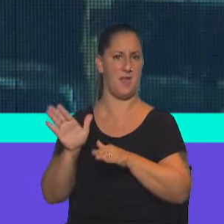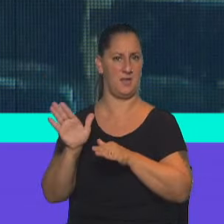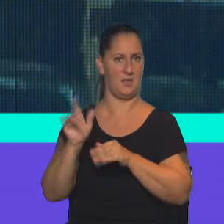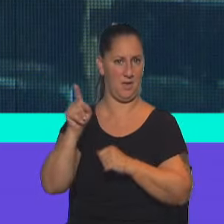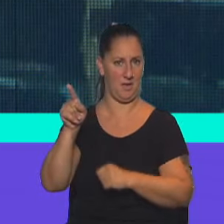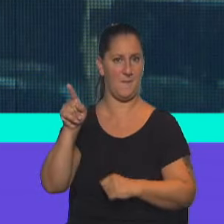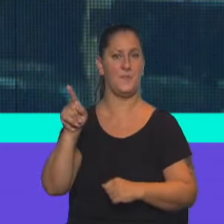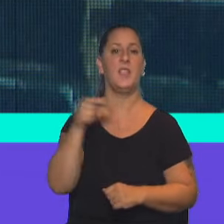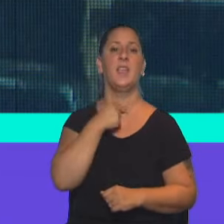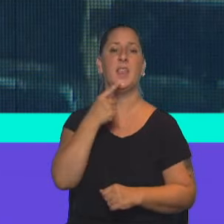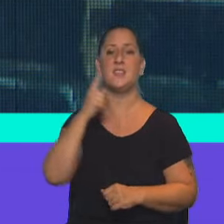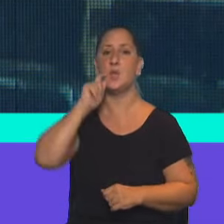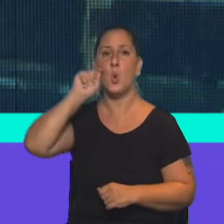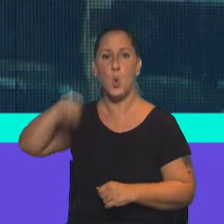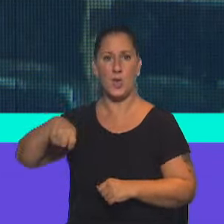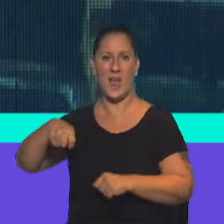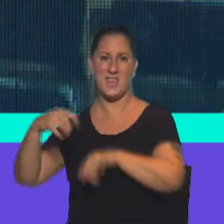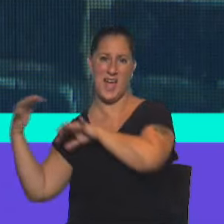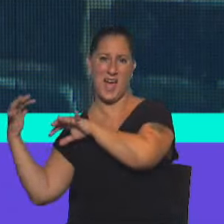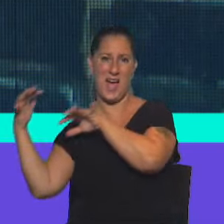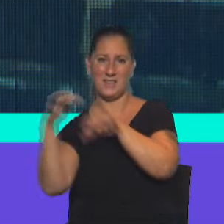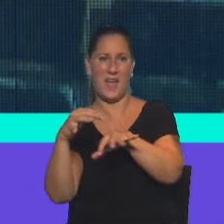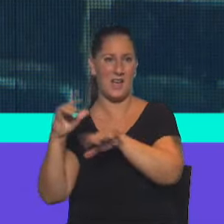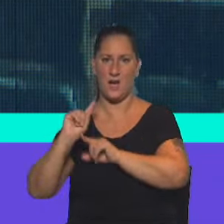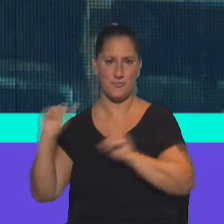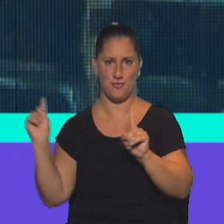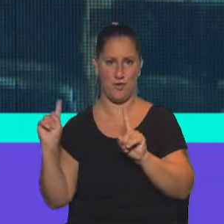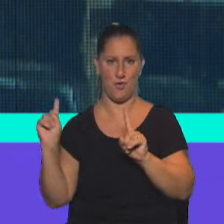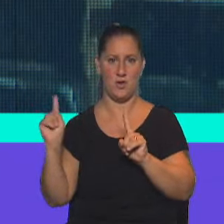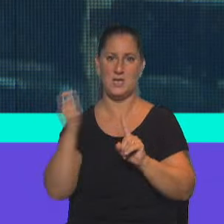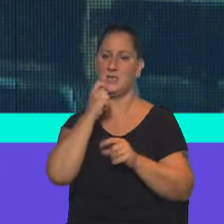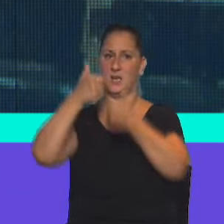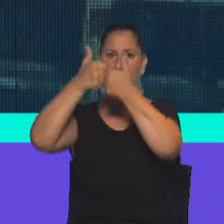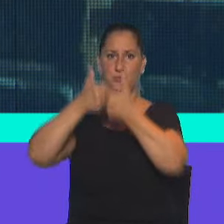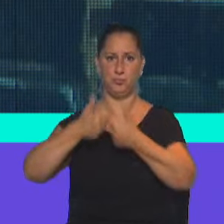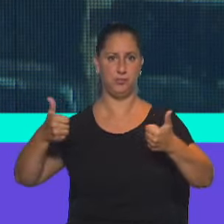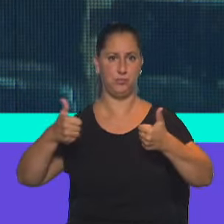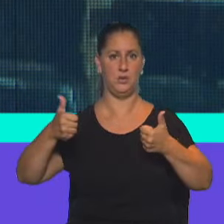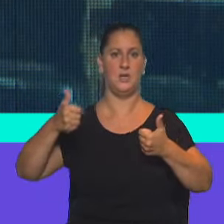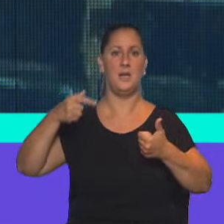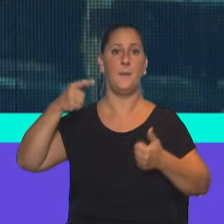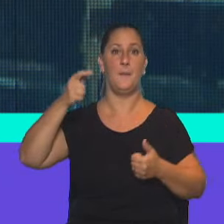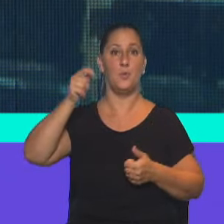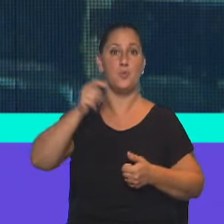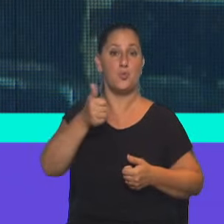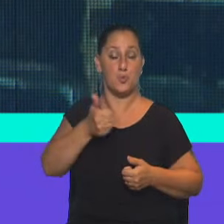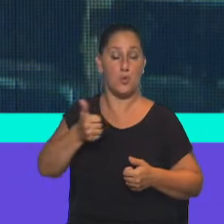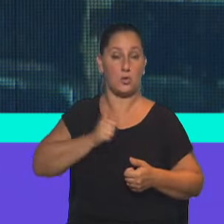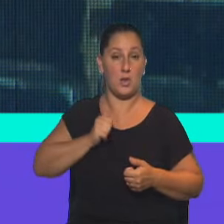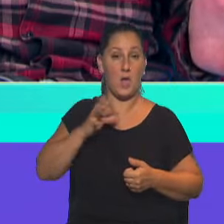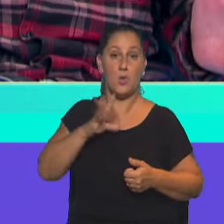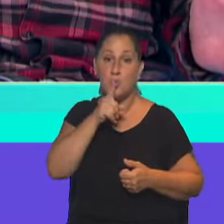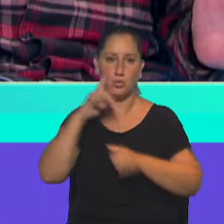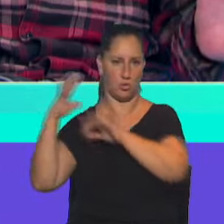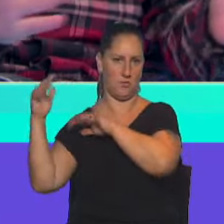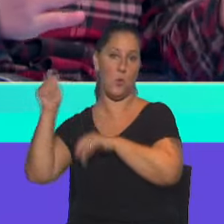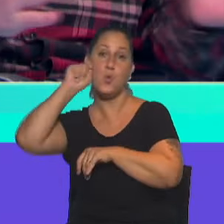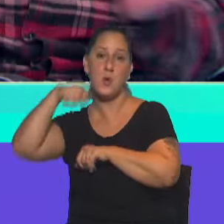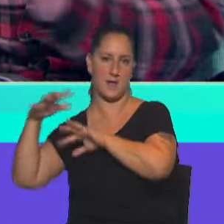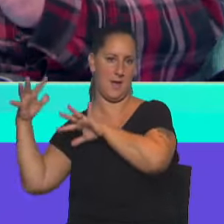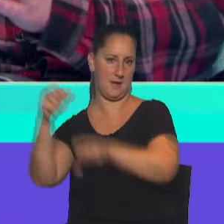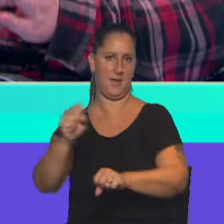significa que ucrania no va a atacar ucraniano va a atacar si hay presencia militar rusa en la región todo lo que pasa a partir de ahora